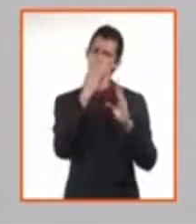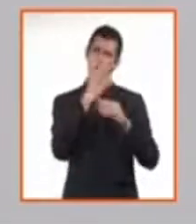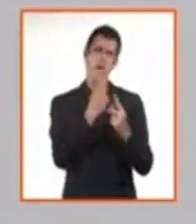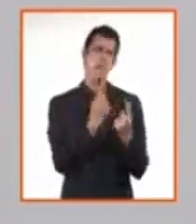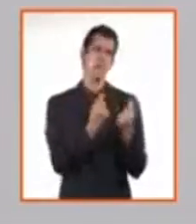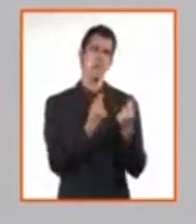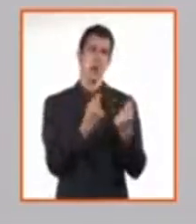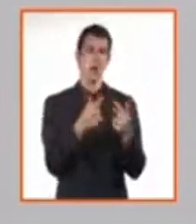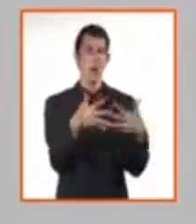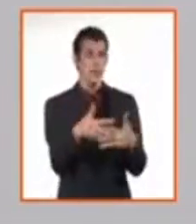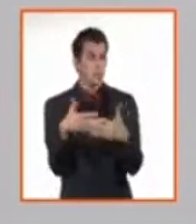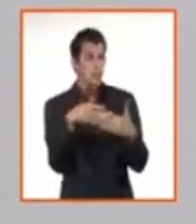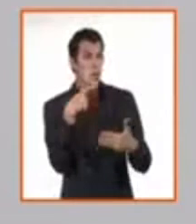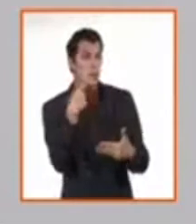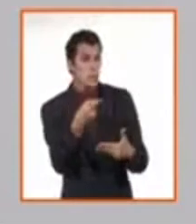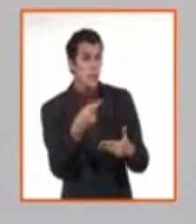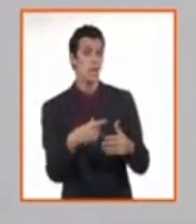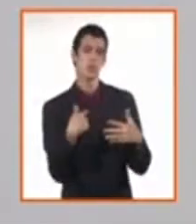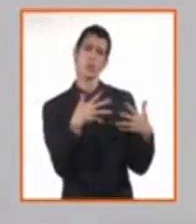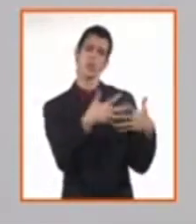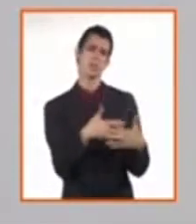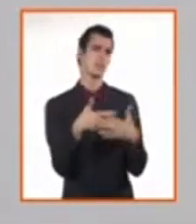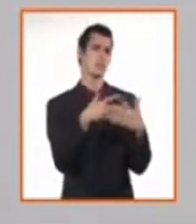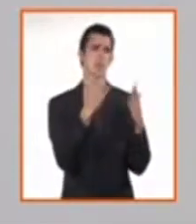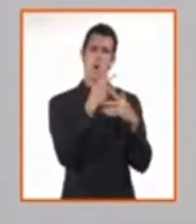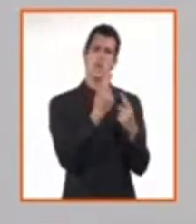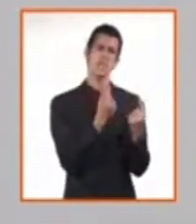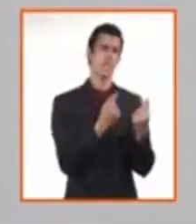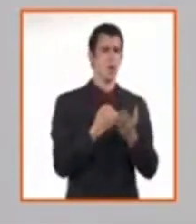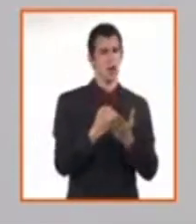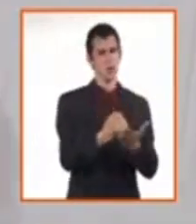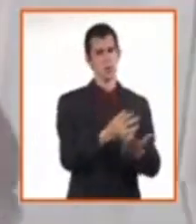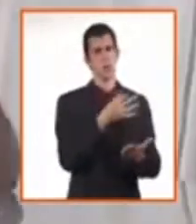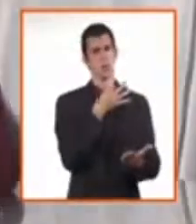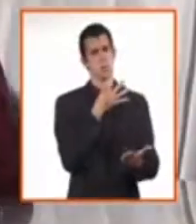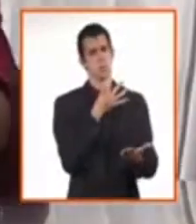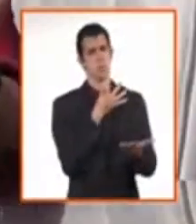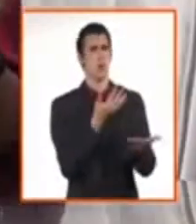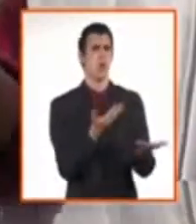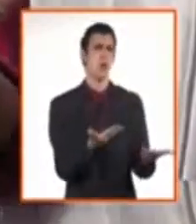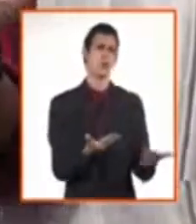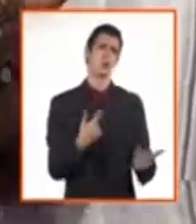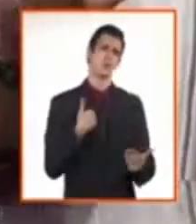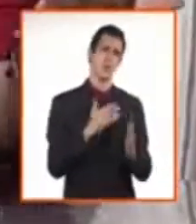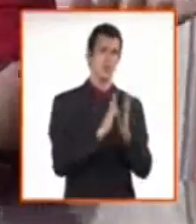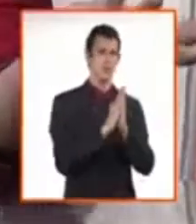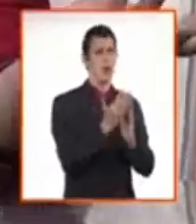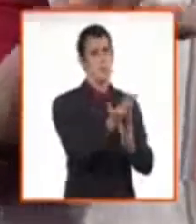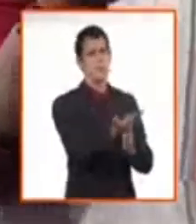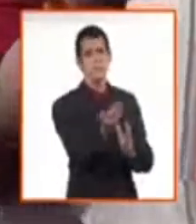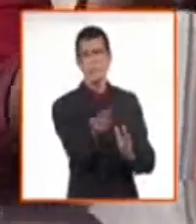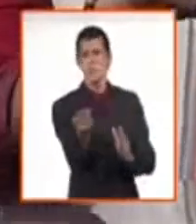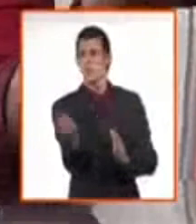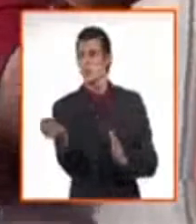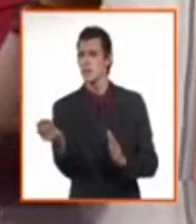alimentaria y todo este asunto es dinero para armas para que se maten más para que se destruyan más por favor por favor no hay manera de callar